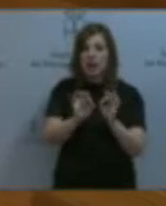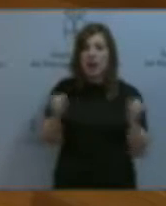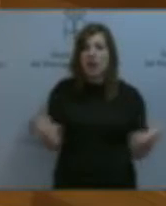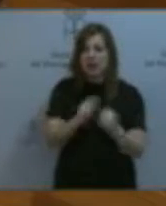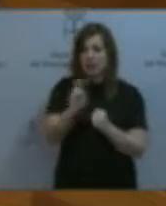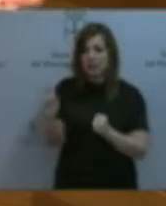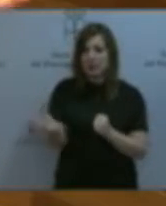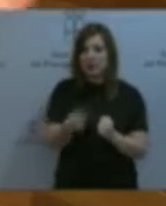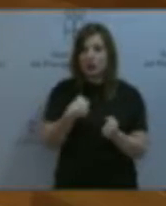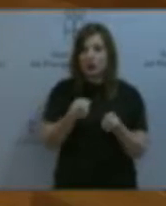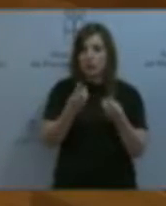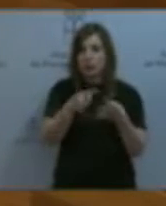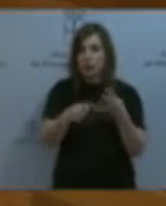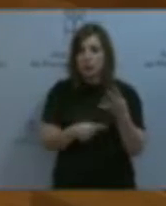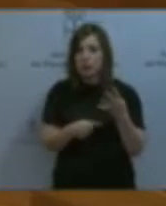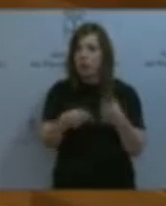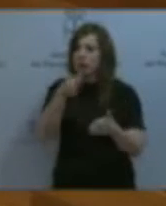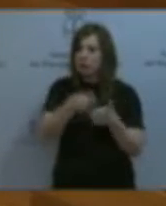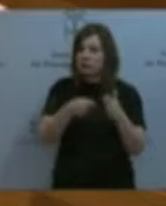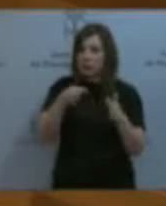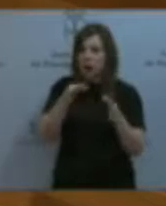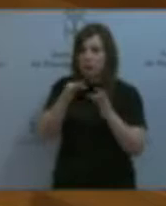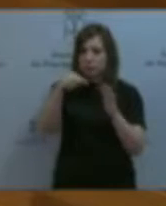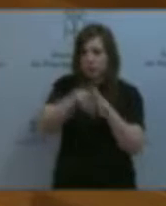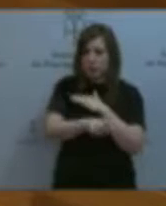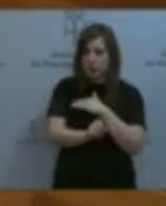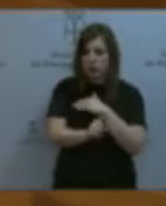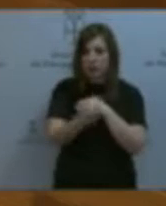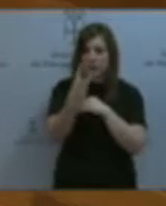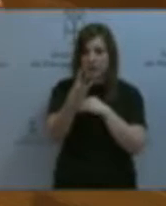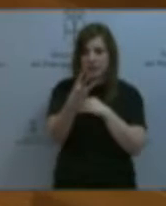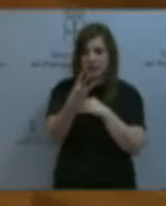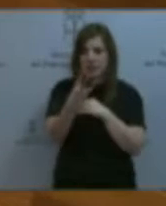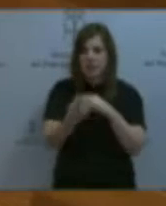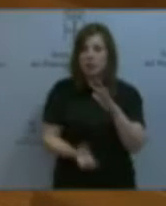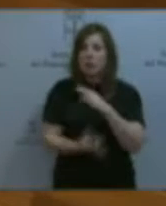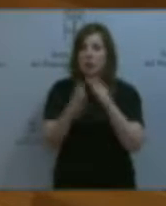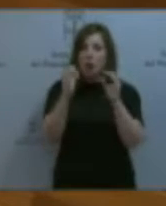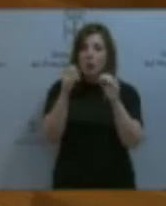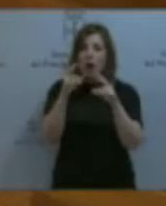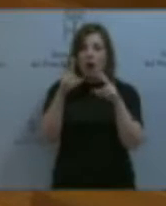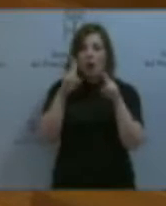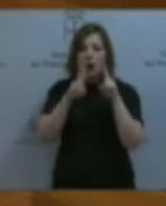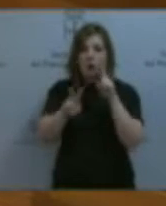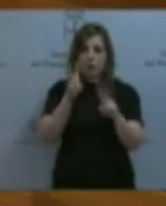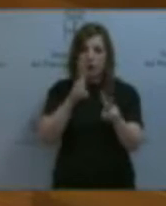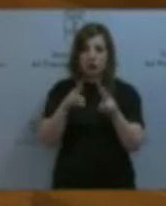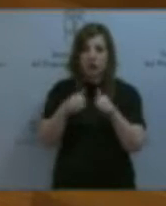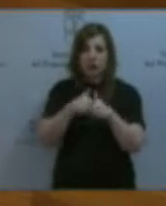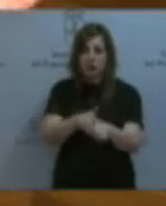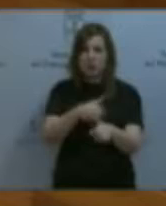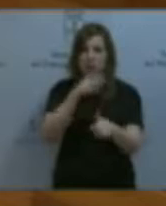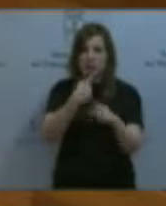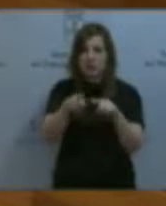enumero sin pretensión de exhaustividad, muy someramente 3. La creación de un observatorio de seguimiento de aspectos que afectan a